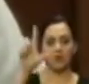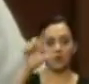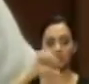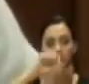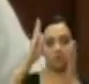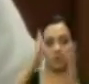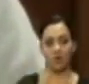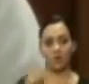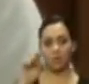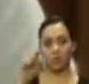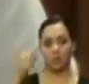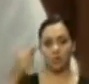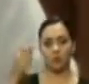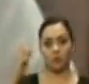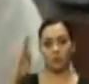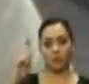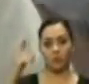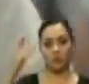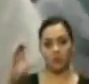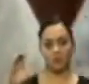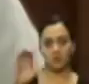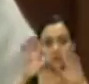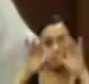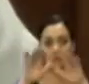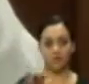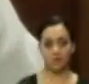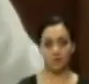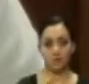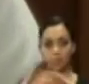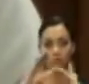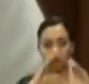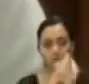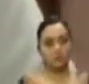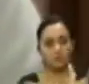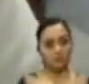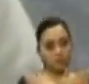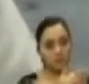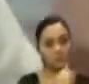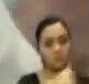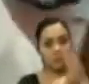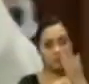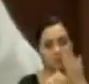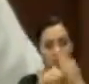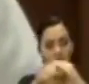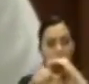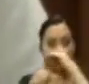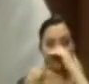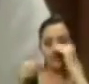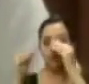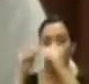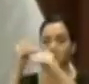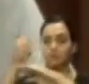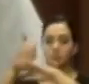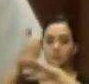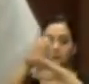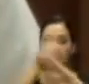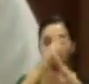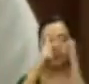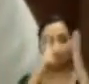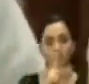www.elciudadano.gov.es. La Secretaría de Comunicación saluda a los señores ministros, a las autoridades que nos acompañan en este